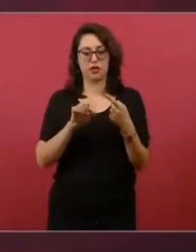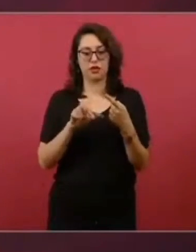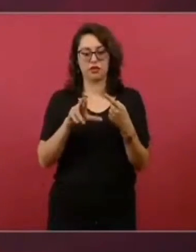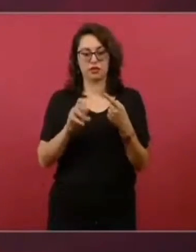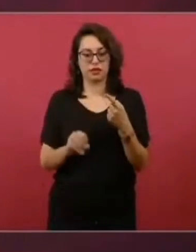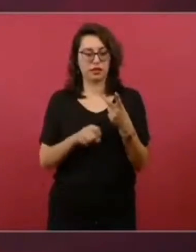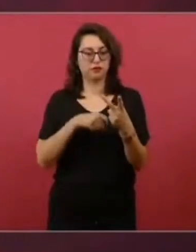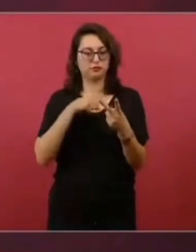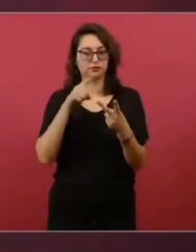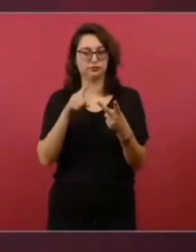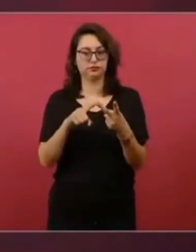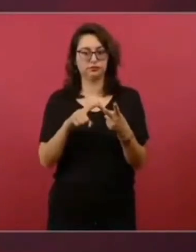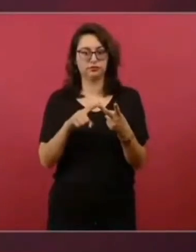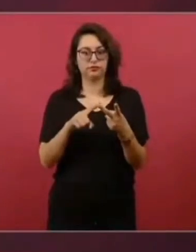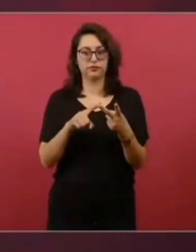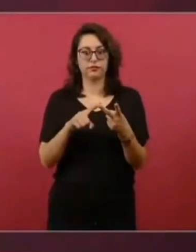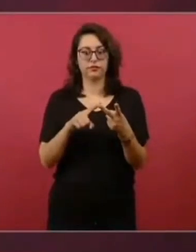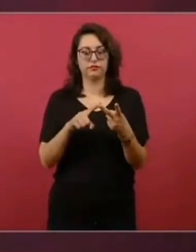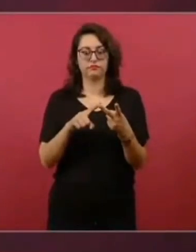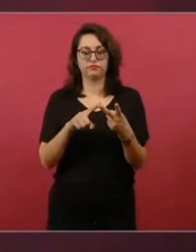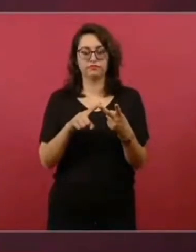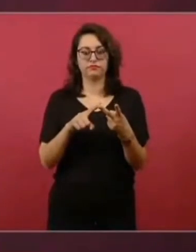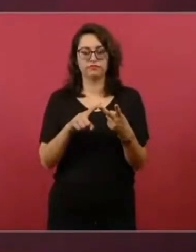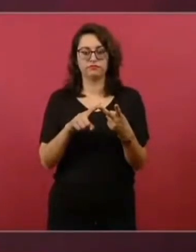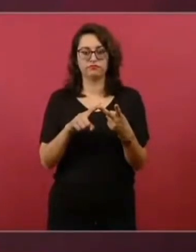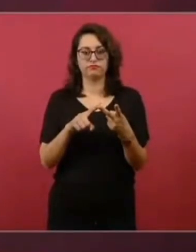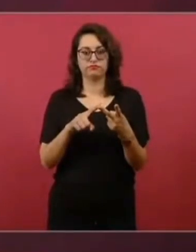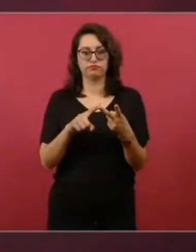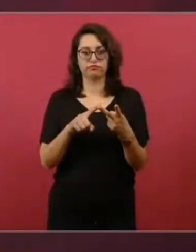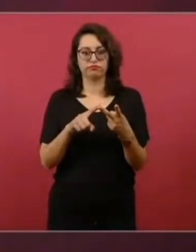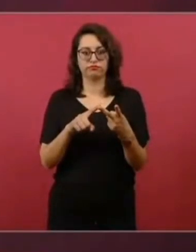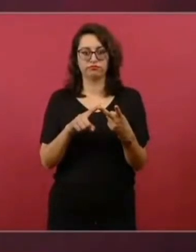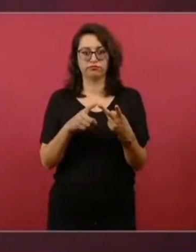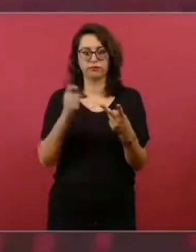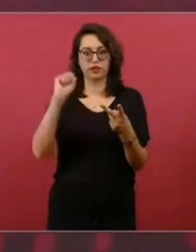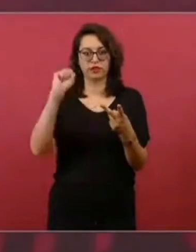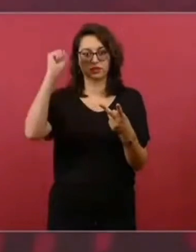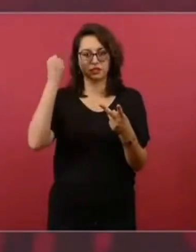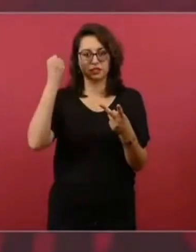los del Cartel de Sinaloa de tiempo atrás,